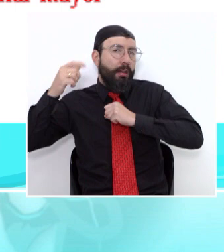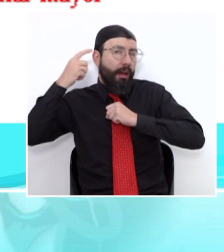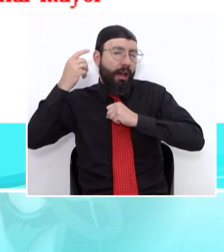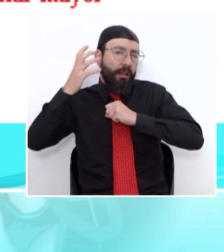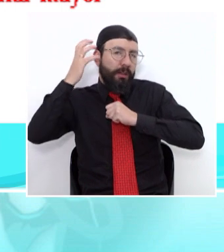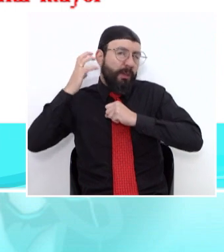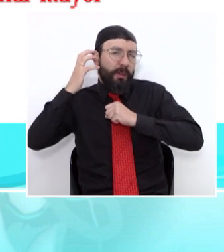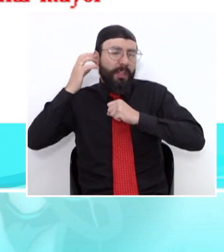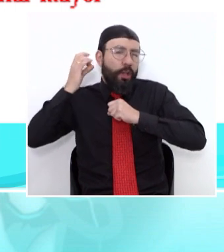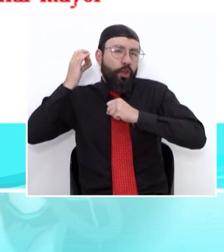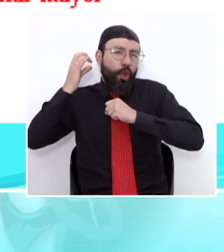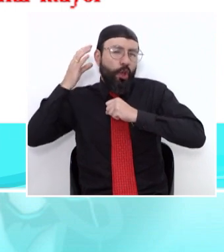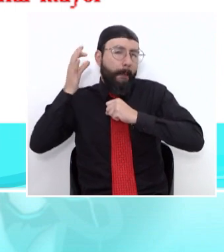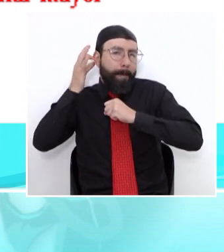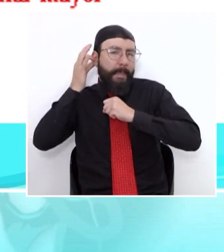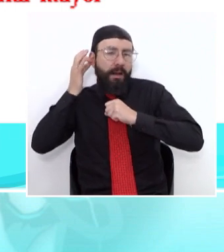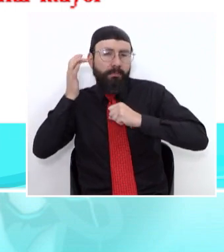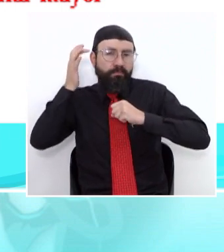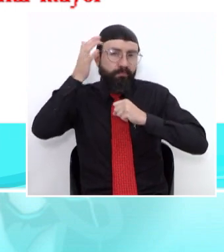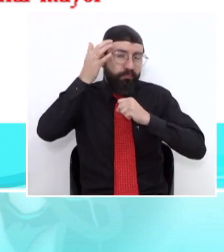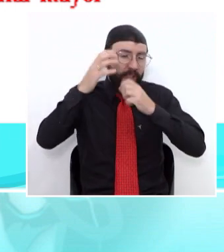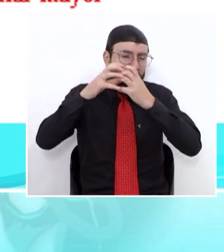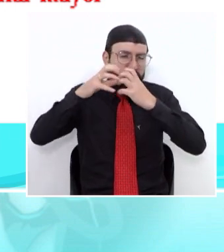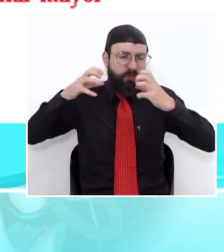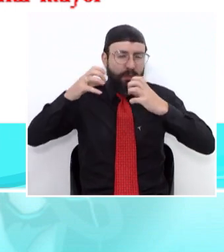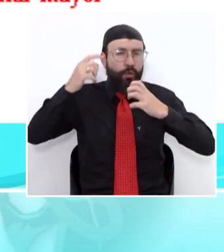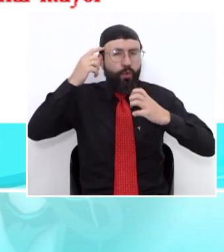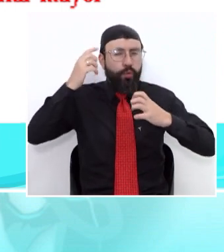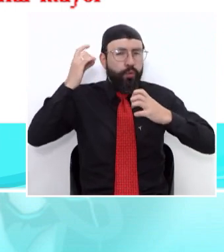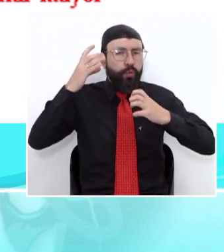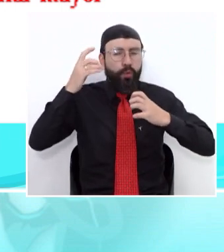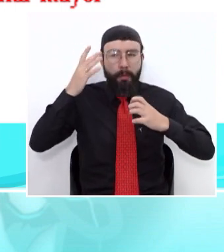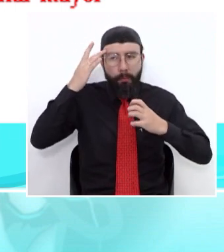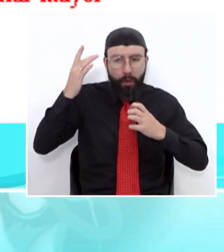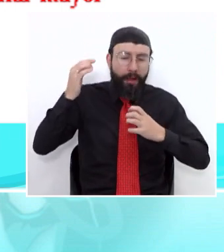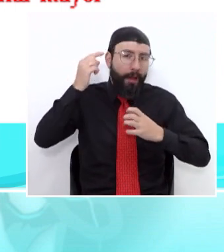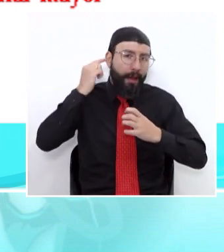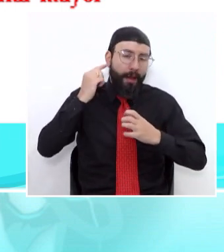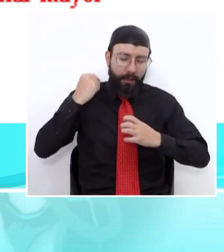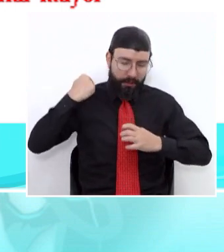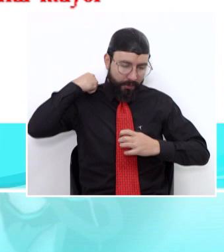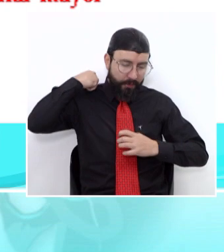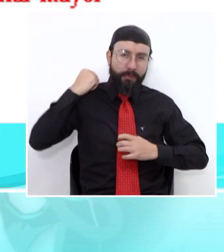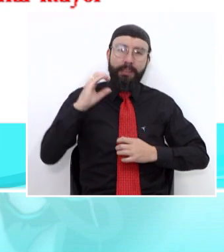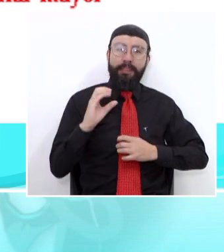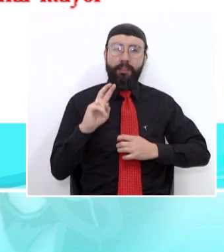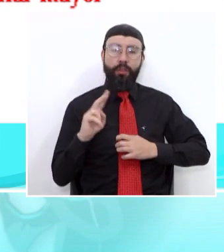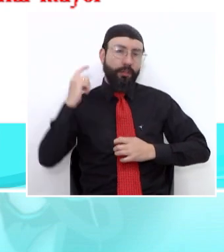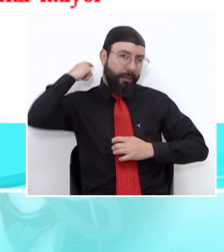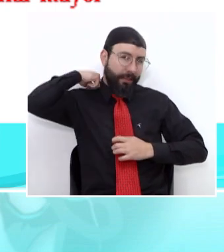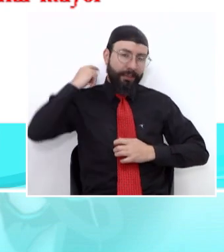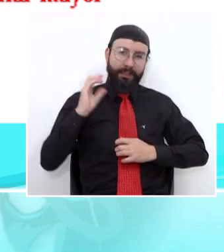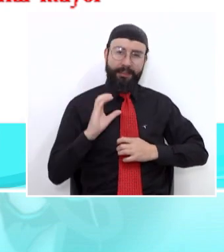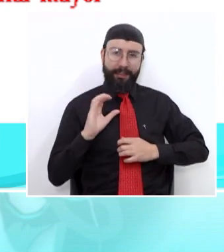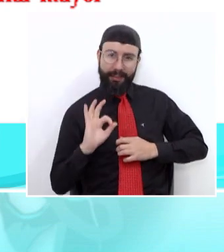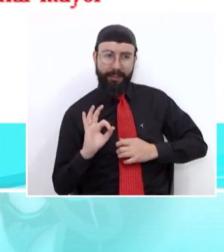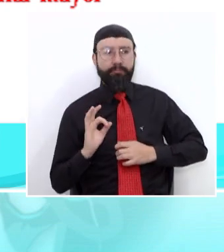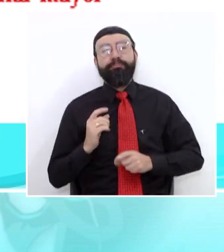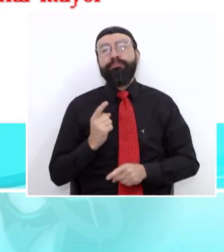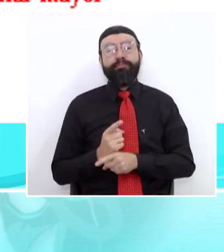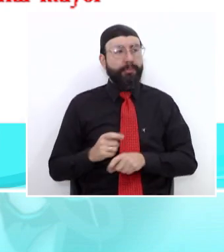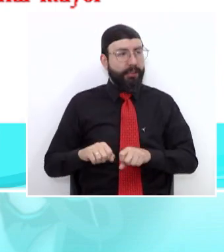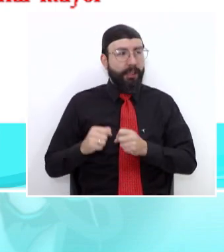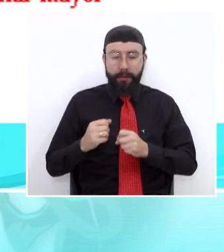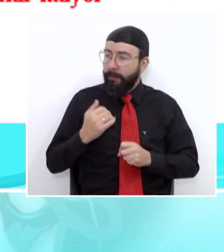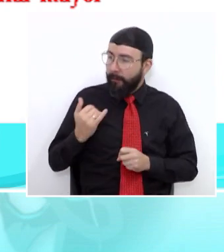dolor está ocasionado porque hay una alteración en C2 y C3, es decir, en esta parte,